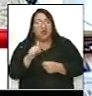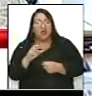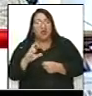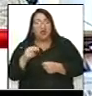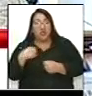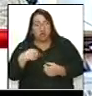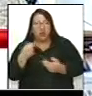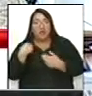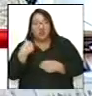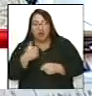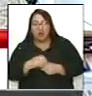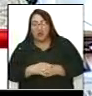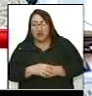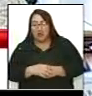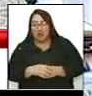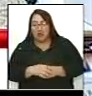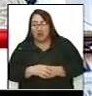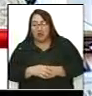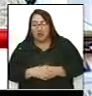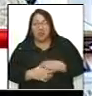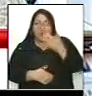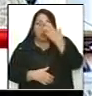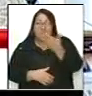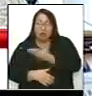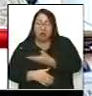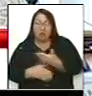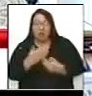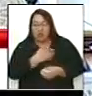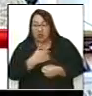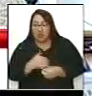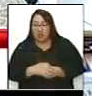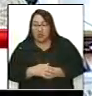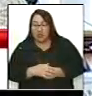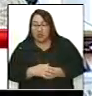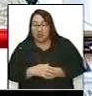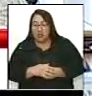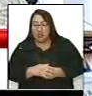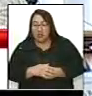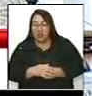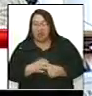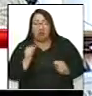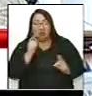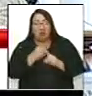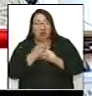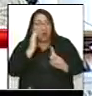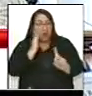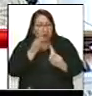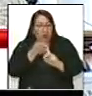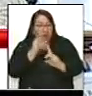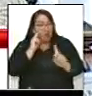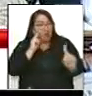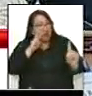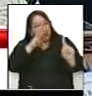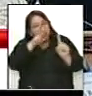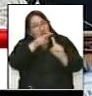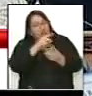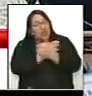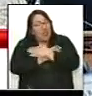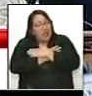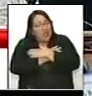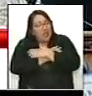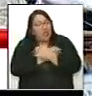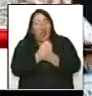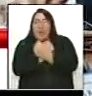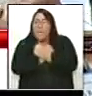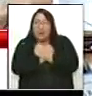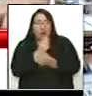esta tarde. Saludar a usted, presidenta, por el enfoque, por la visión, por el cariño y por el amor